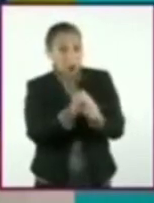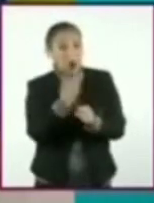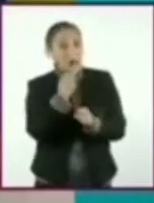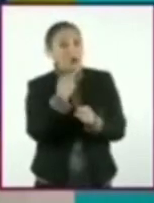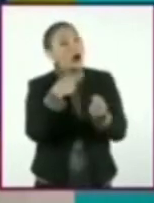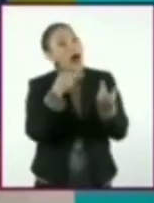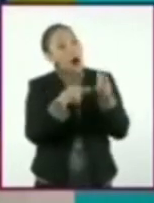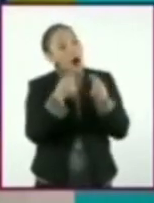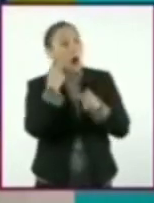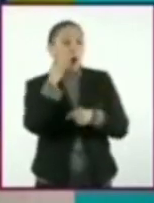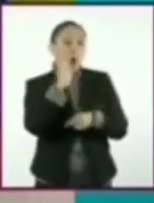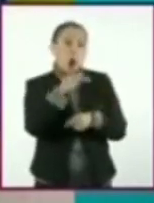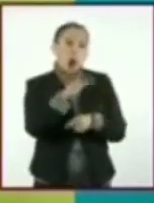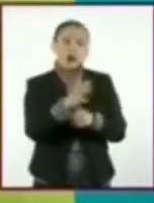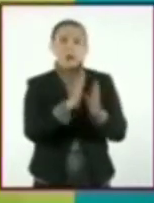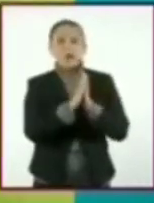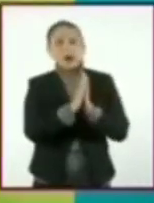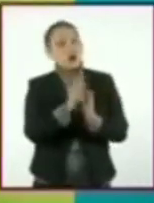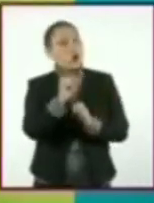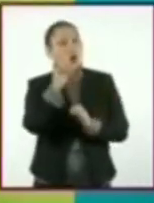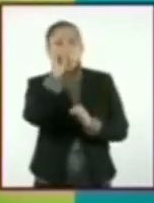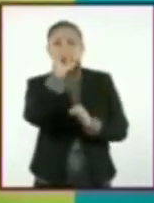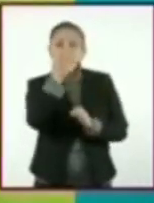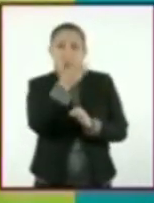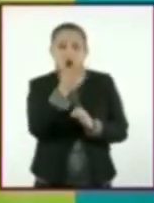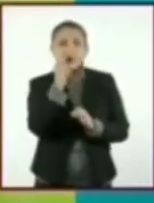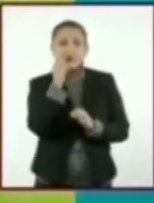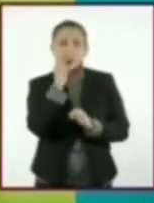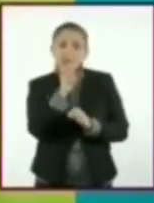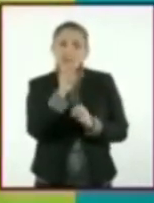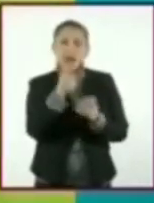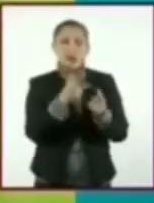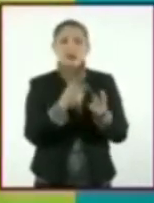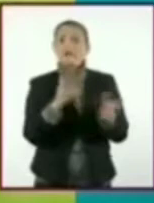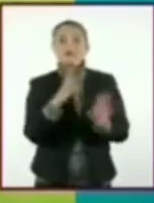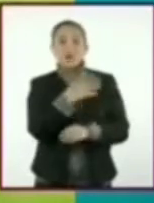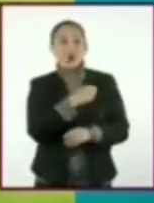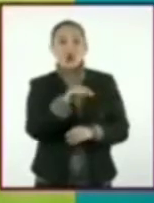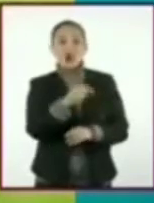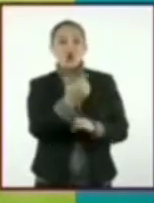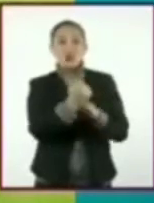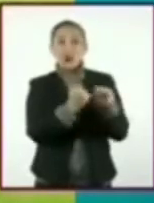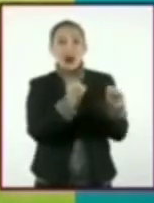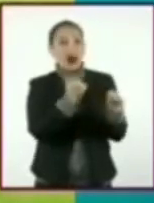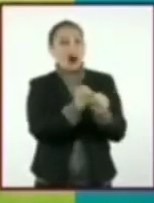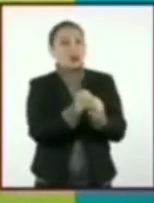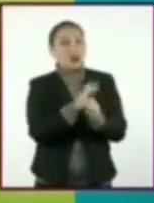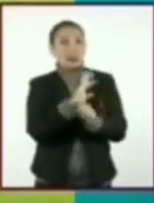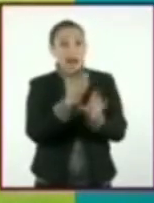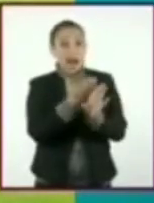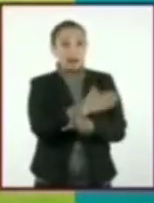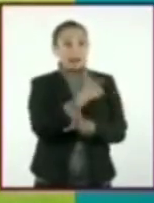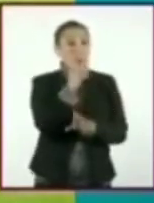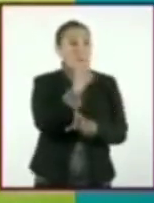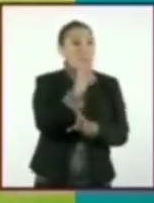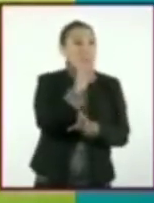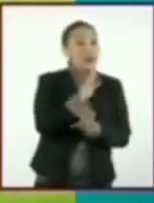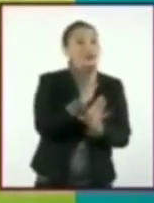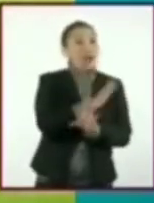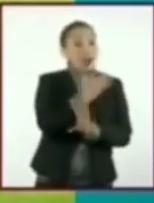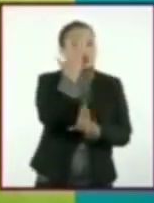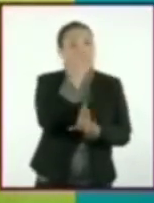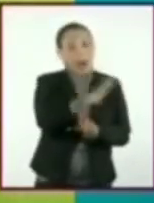hablando con tu hijo de oye, no, por favor no tomes porque mira esta. No, ahí tu hijo a los 12 años o ya experimentó o ya tiene toda